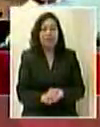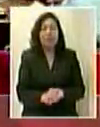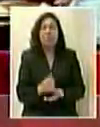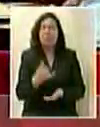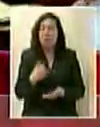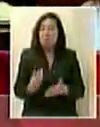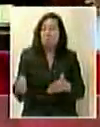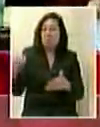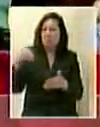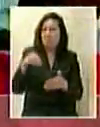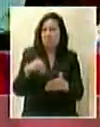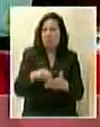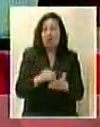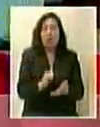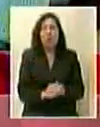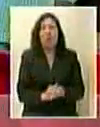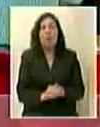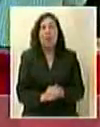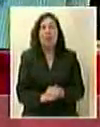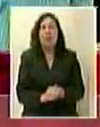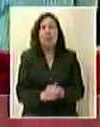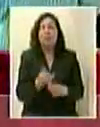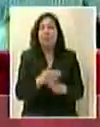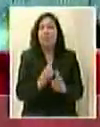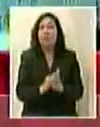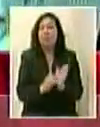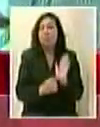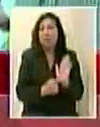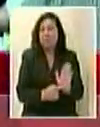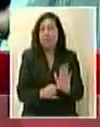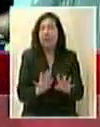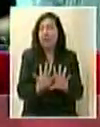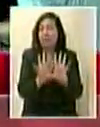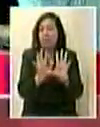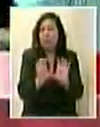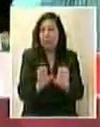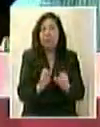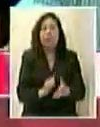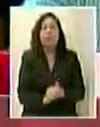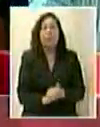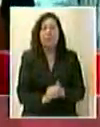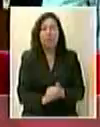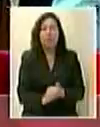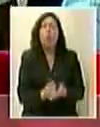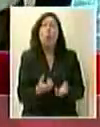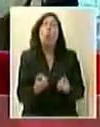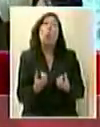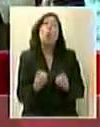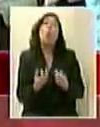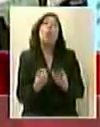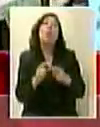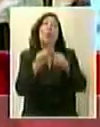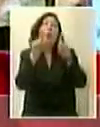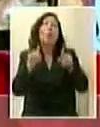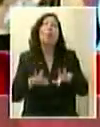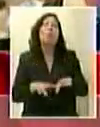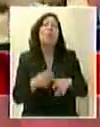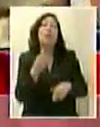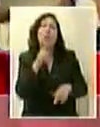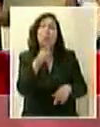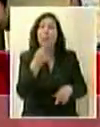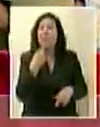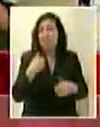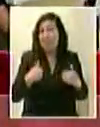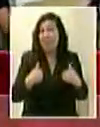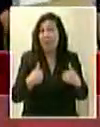me ponían en el primer formato que nos presentaron para evaluación, ¿cuántas computadoras tienen?